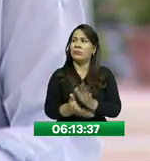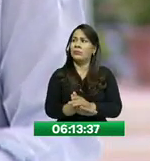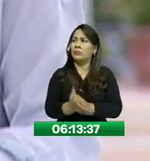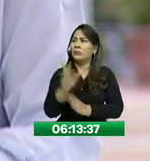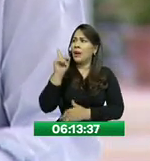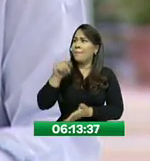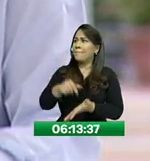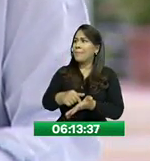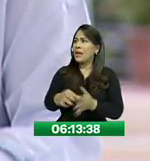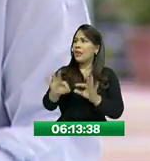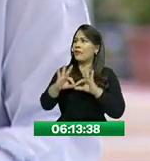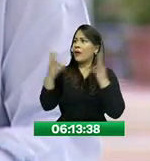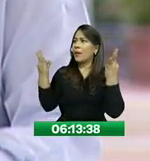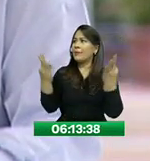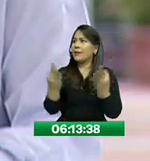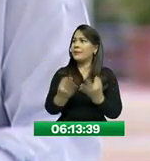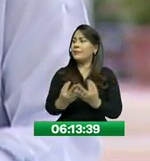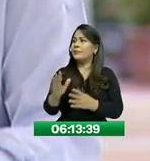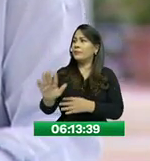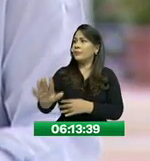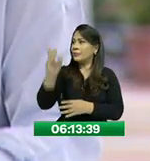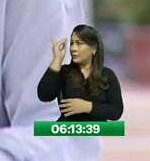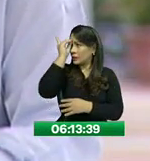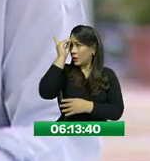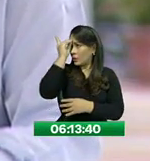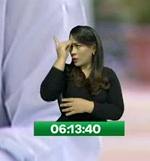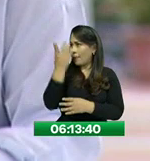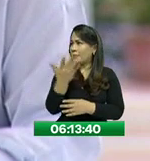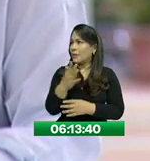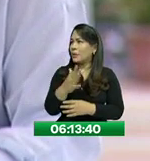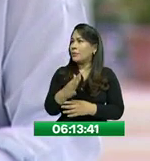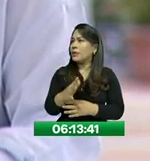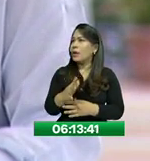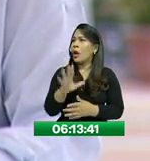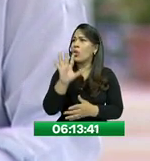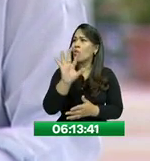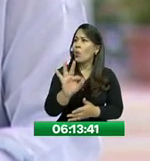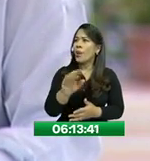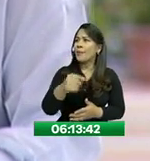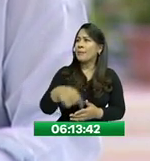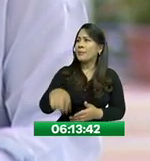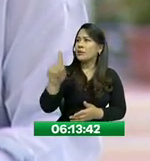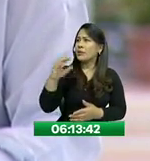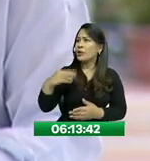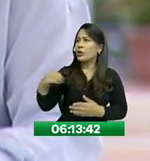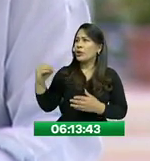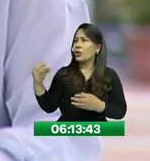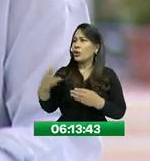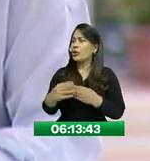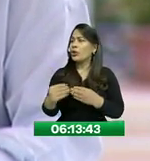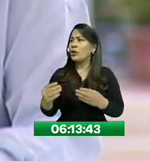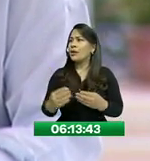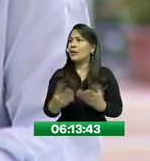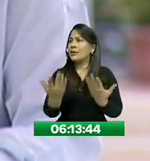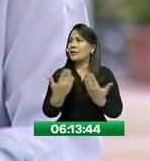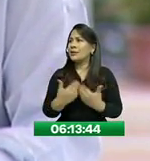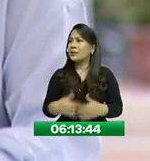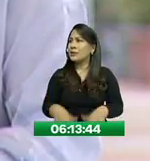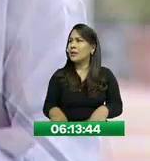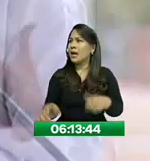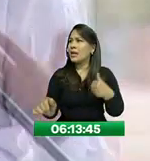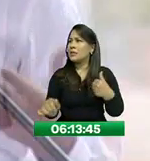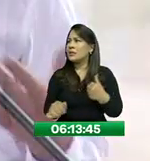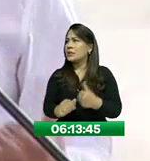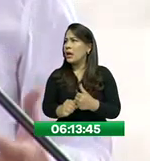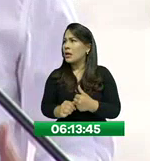1,000 familias cuya deuda conjunta llega a 9 millones de dólares y que ya estaban próximos a la fase